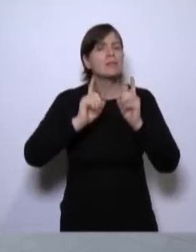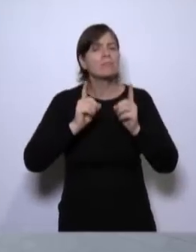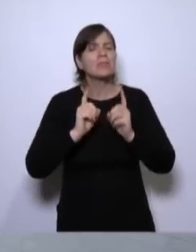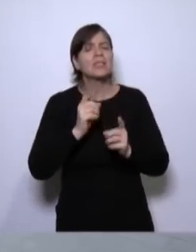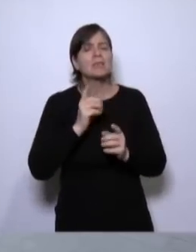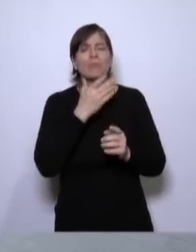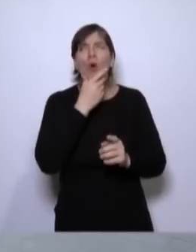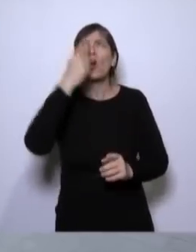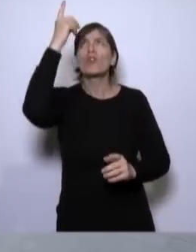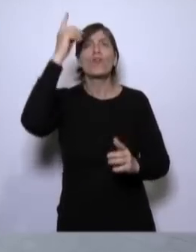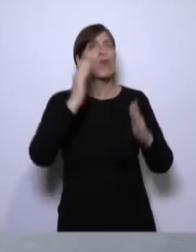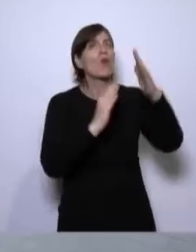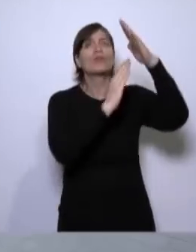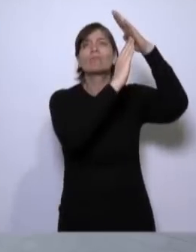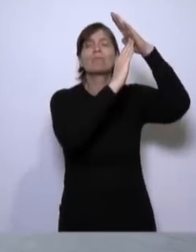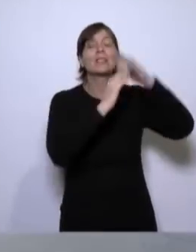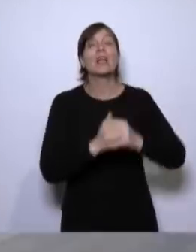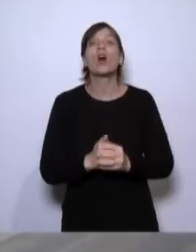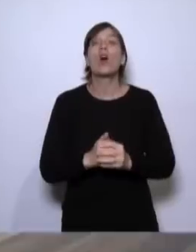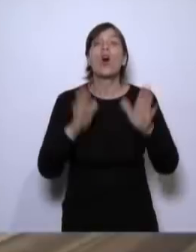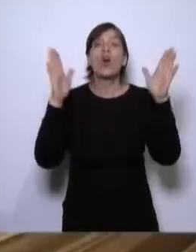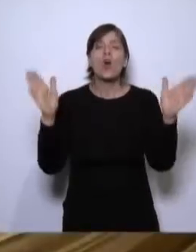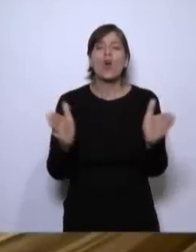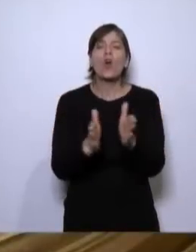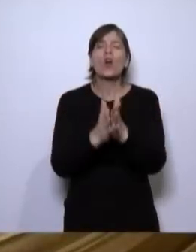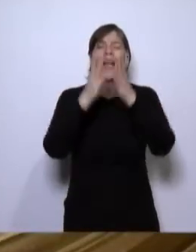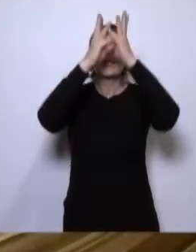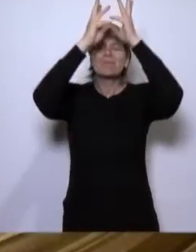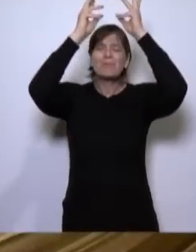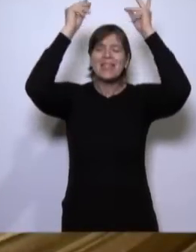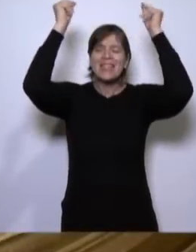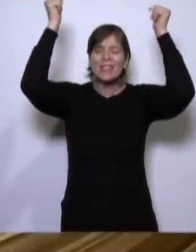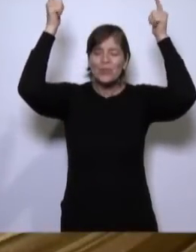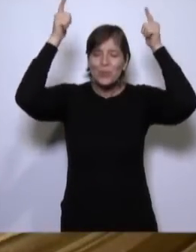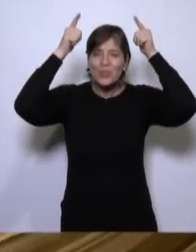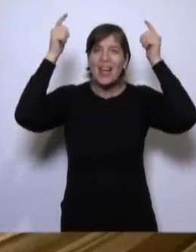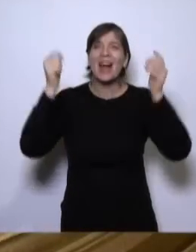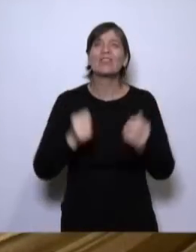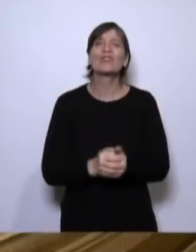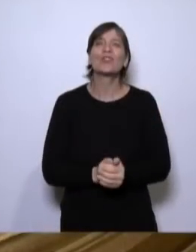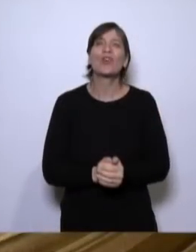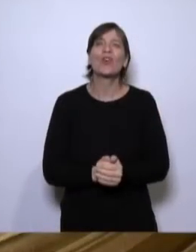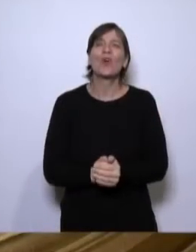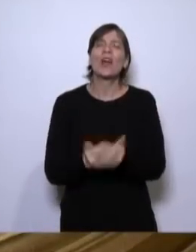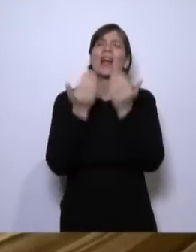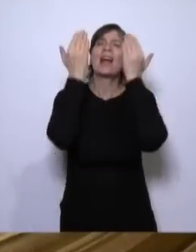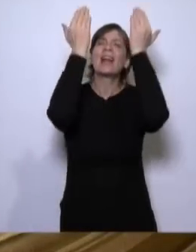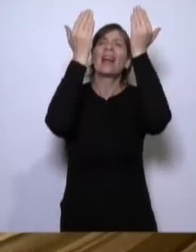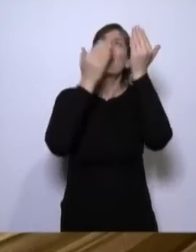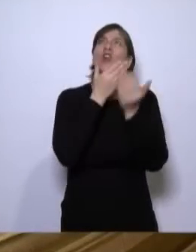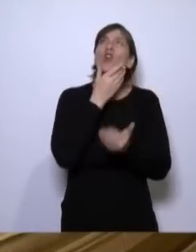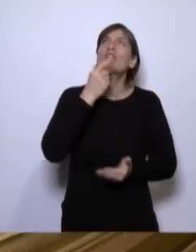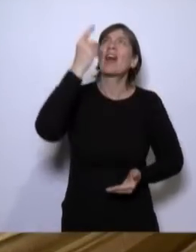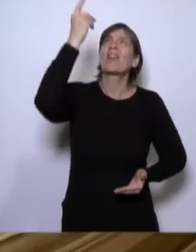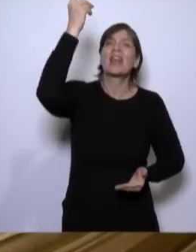el mismito Dios. Con el Espíritu Santo,